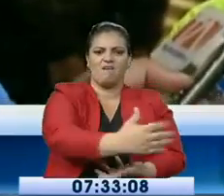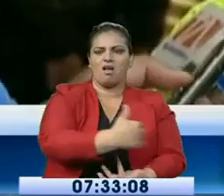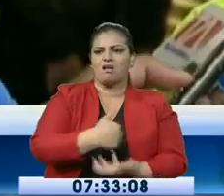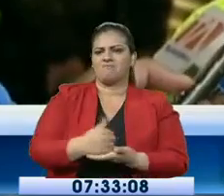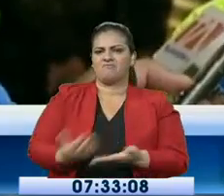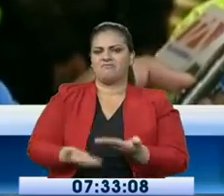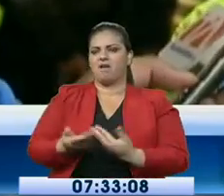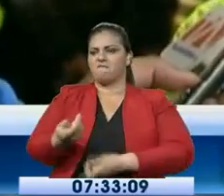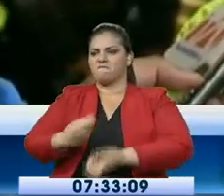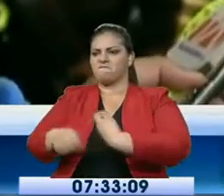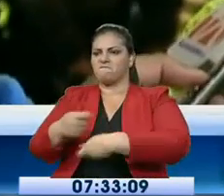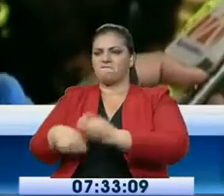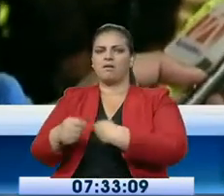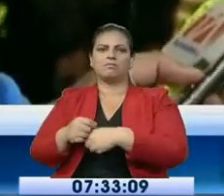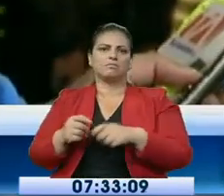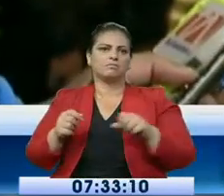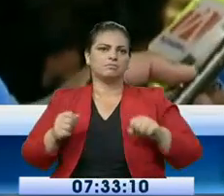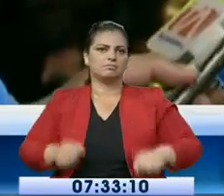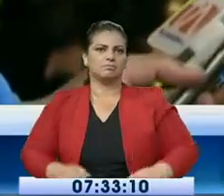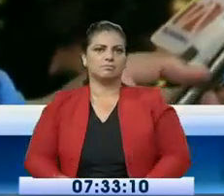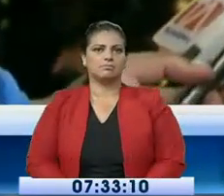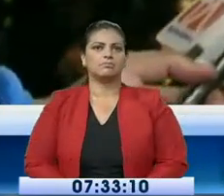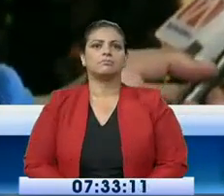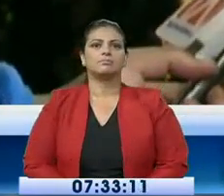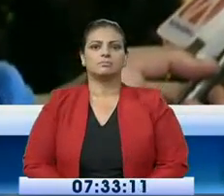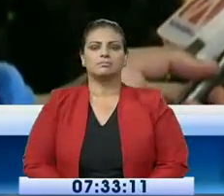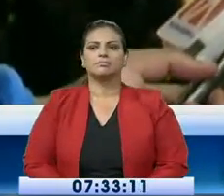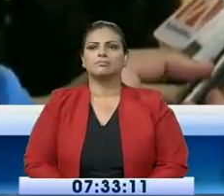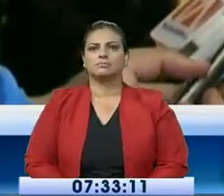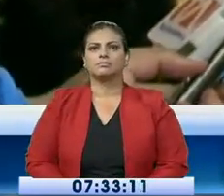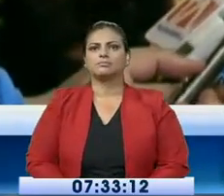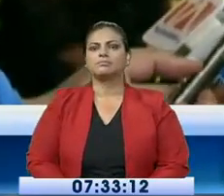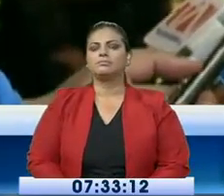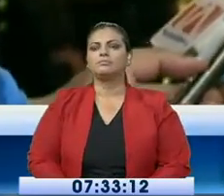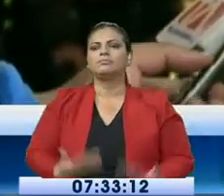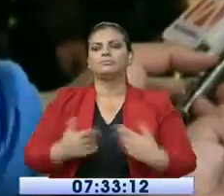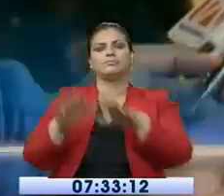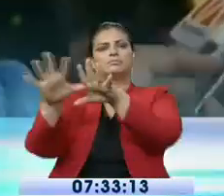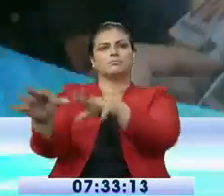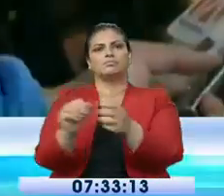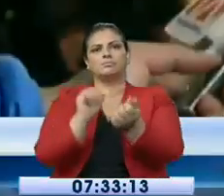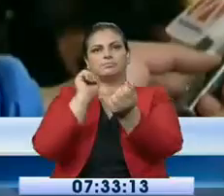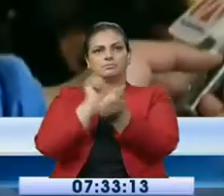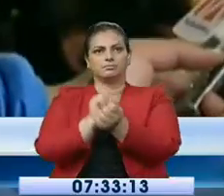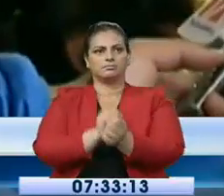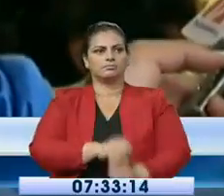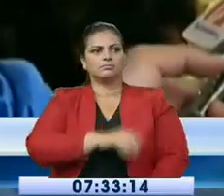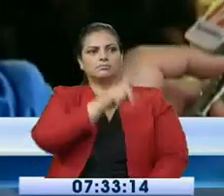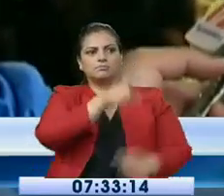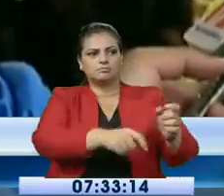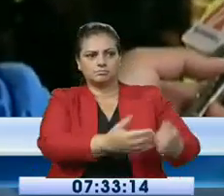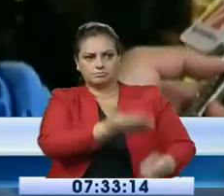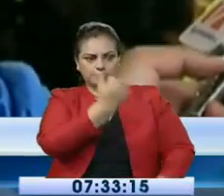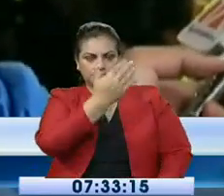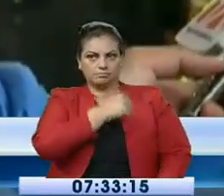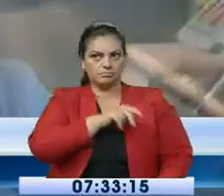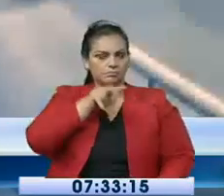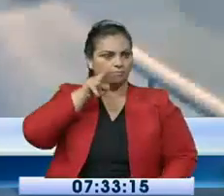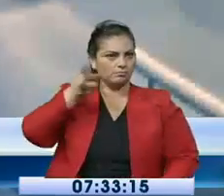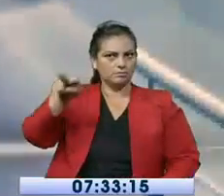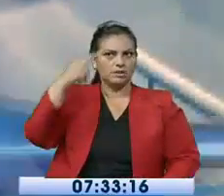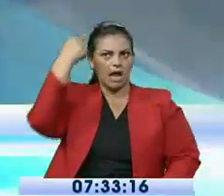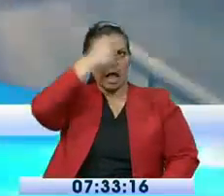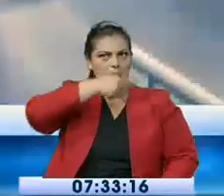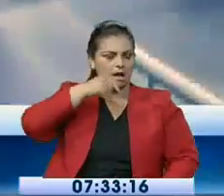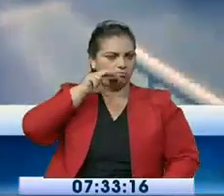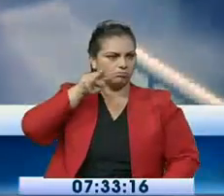personas que reconocieron plenamente a los causantes de cada uno de los eventos es lo que posibilitó que se realice el operativo. En